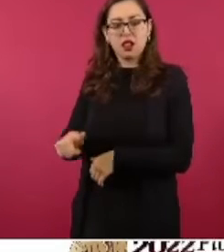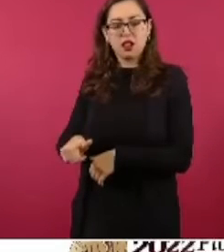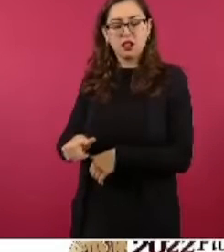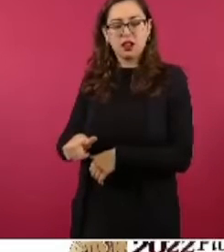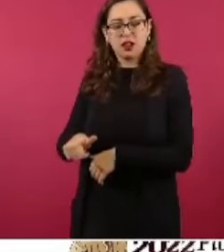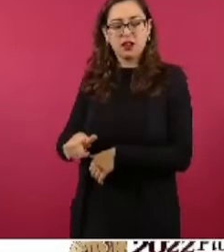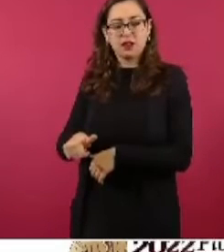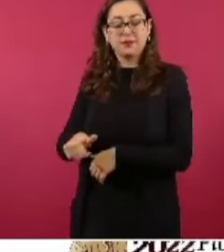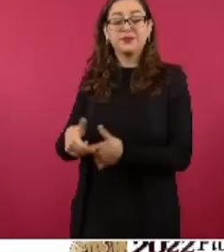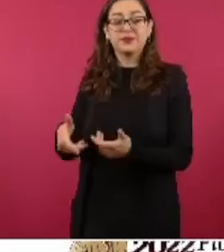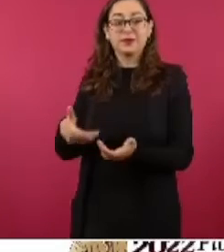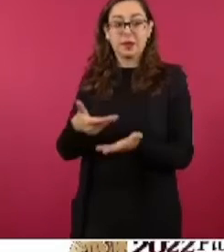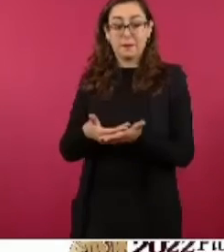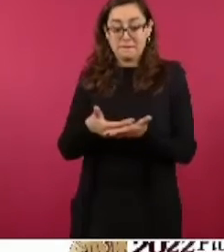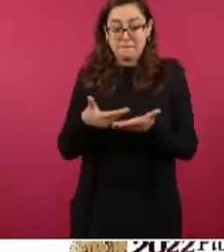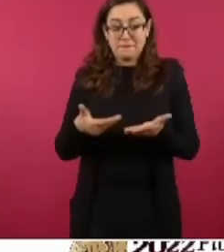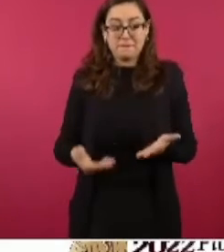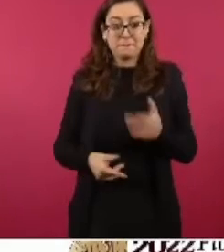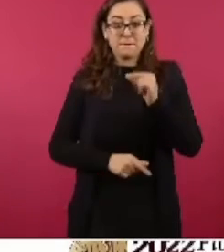Pero esto está cambiando.